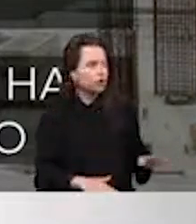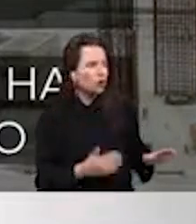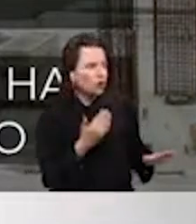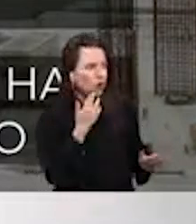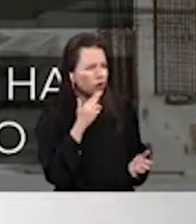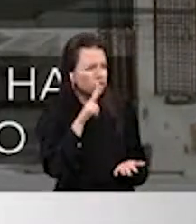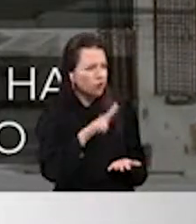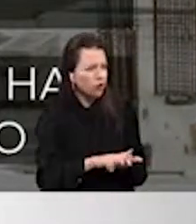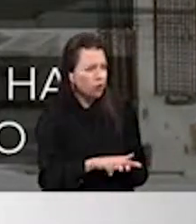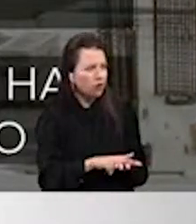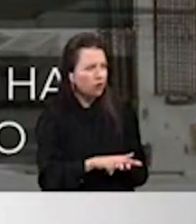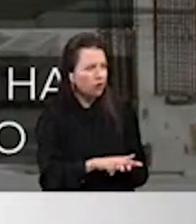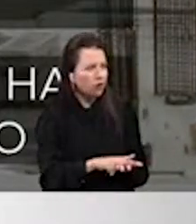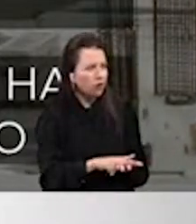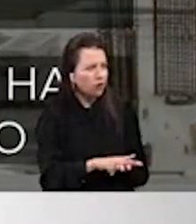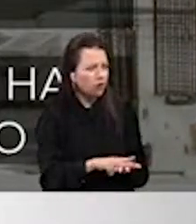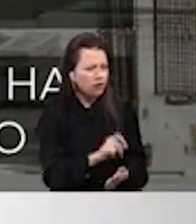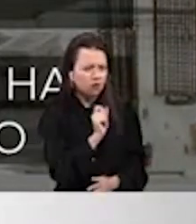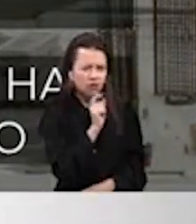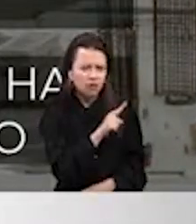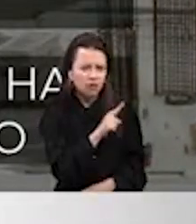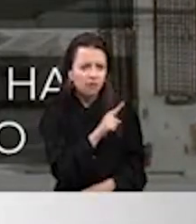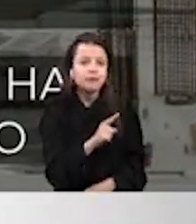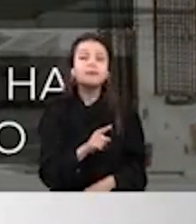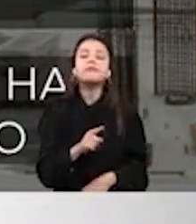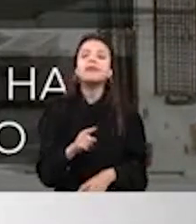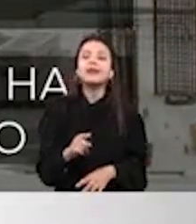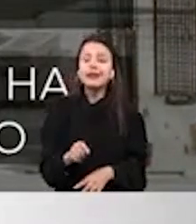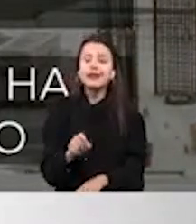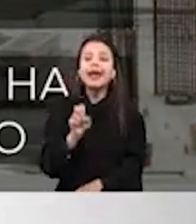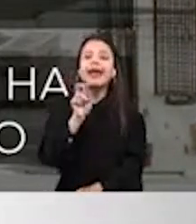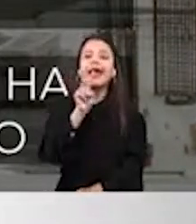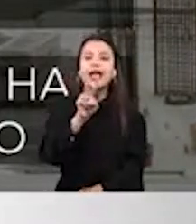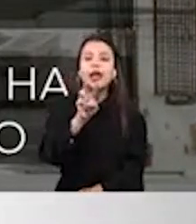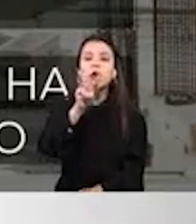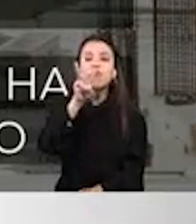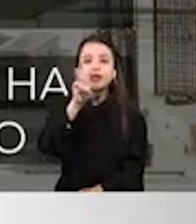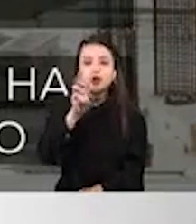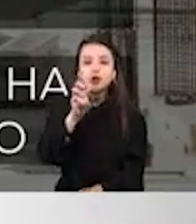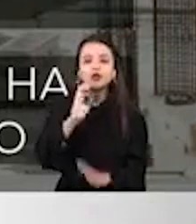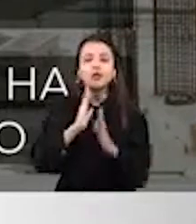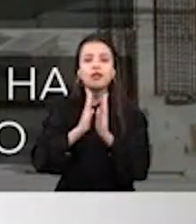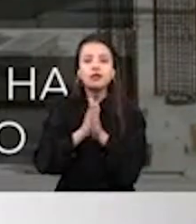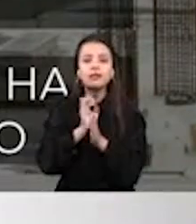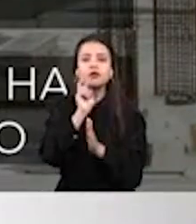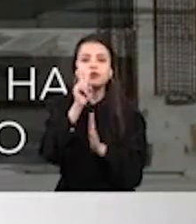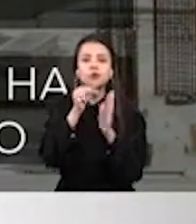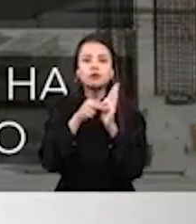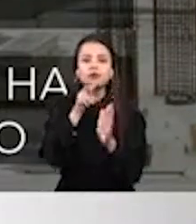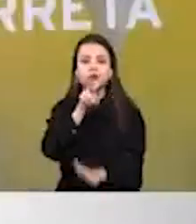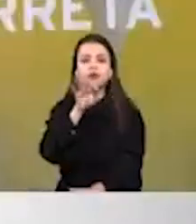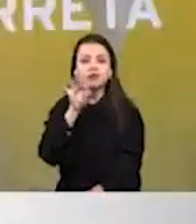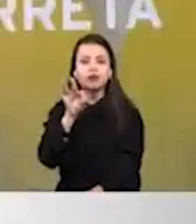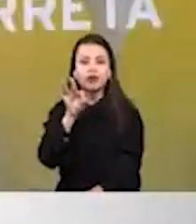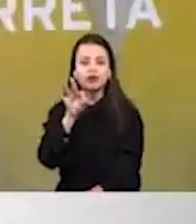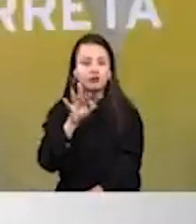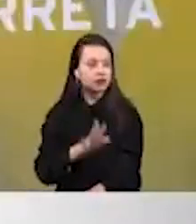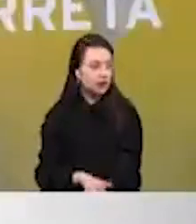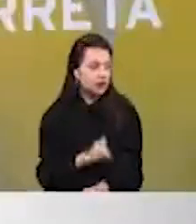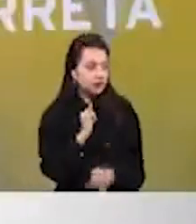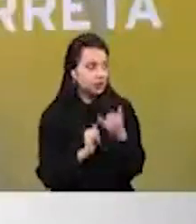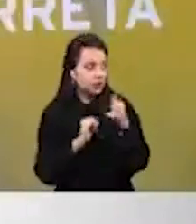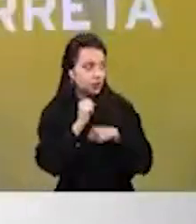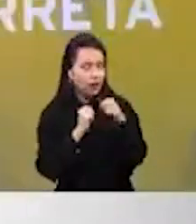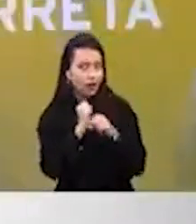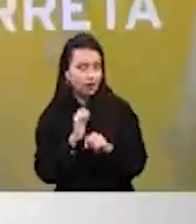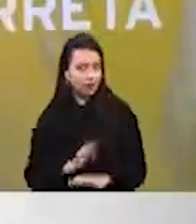giro de esos recursos? La mayoría, Juan Diego, el 28 de diciembre del 2023. Cerrando año.